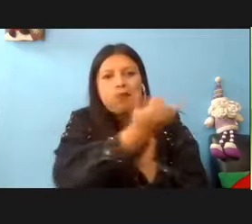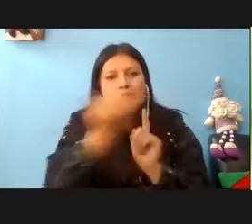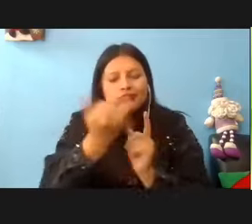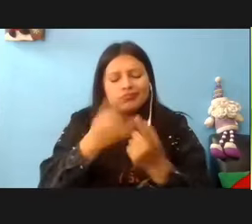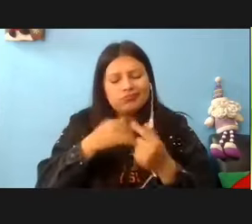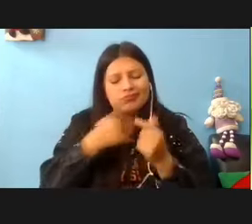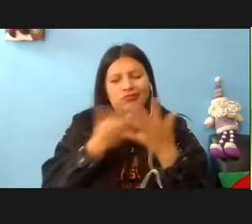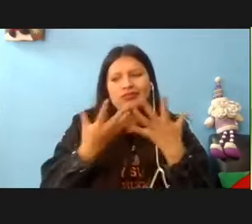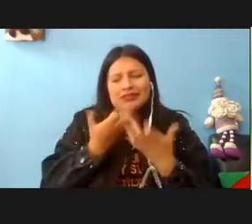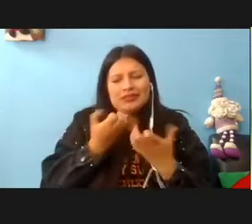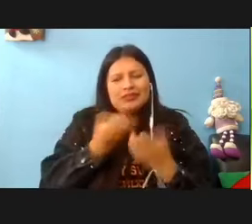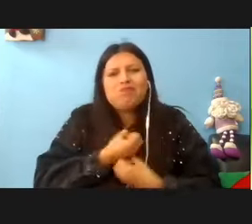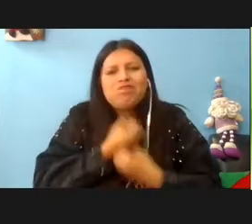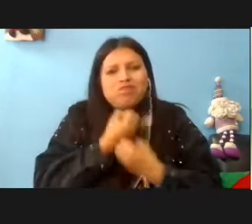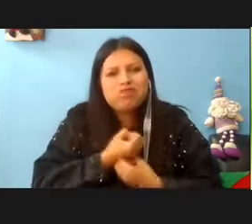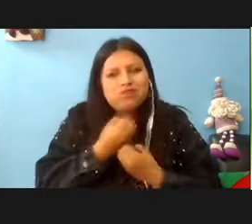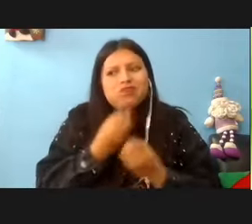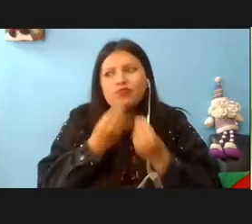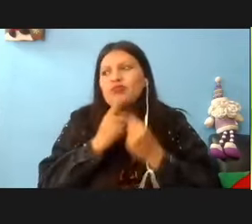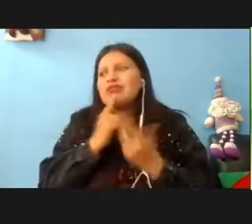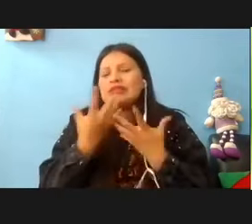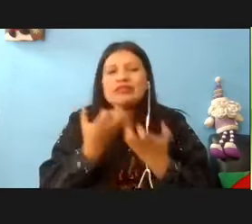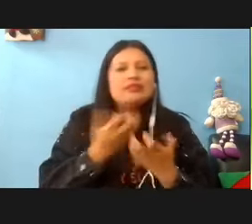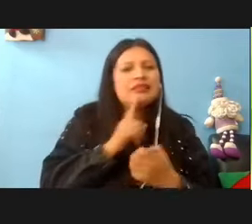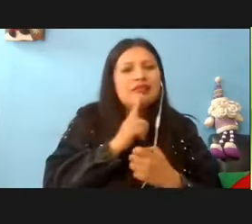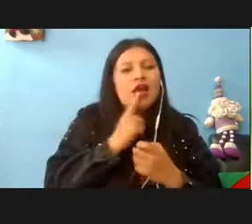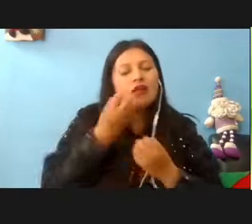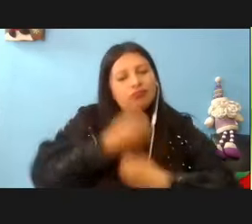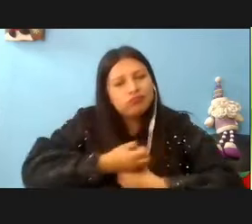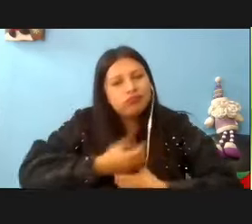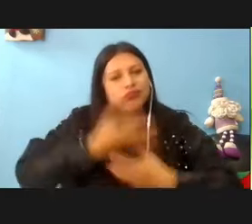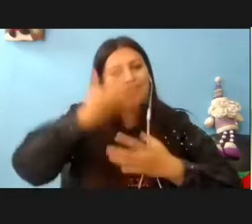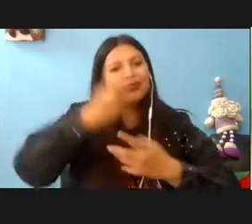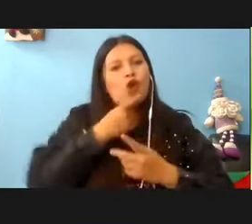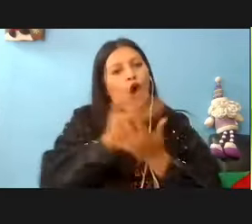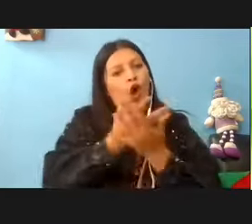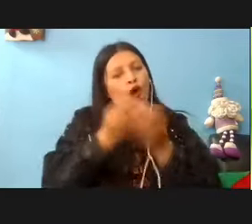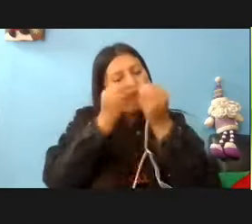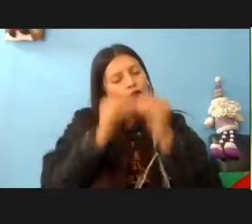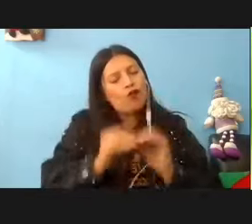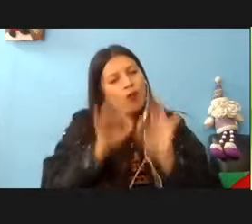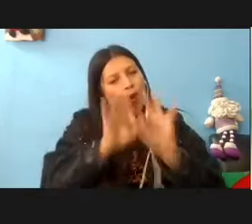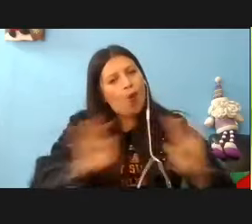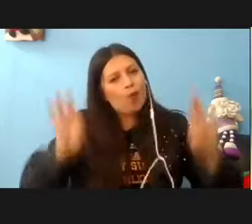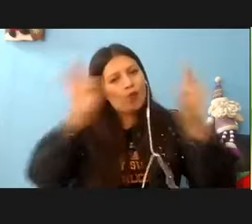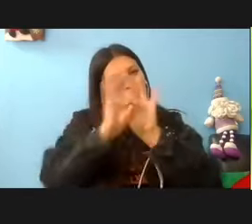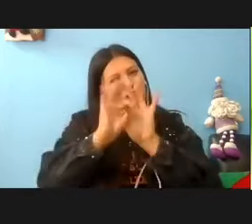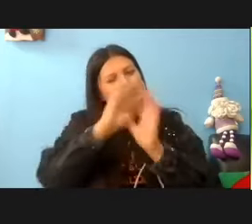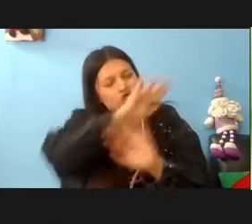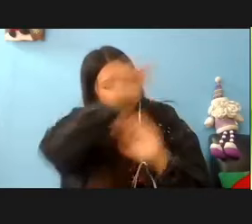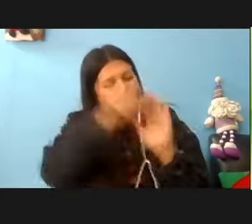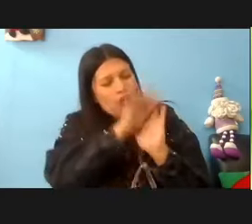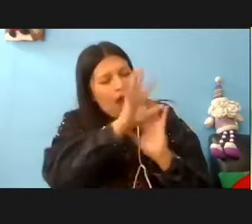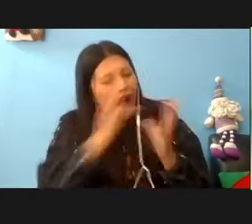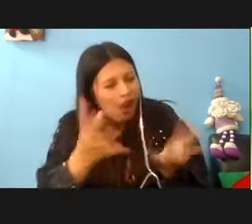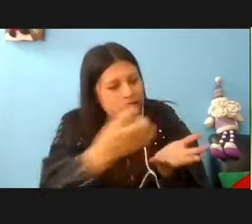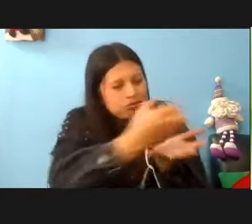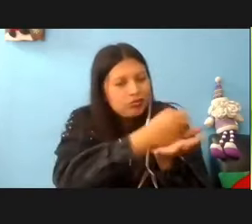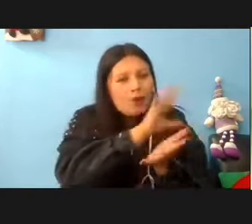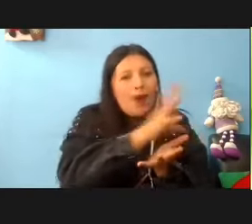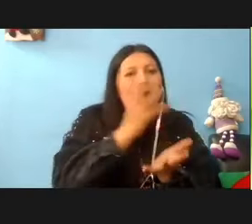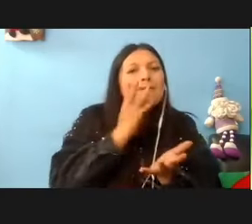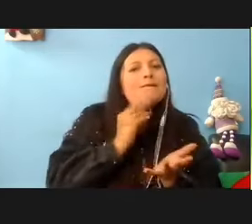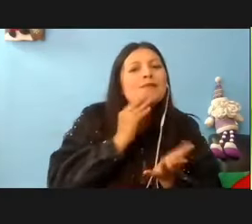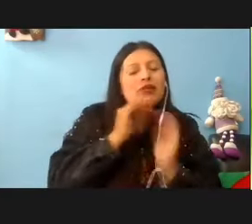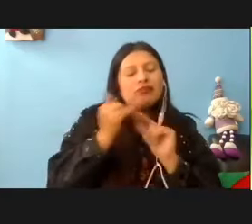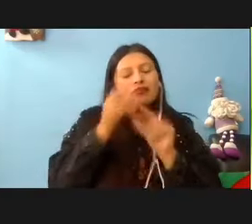intentando decir algo y decirlo de una manera importante y agenciar todas estas experiencias y llevarlas a otro